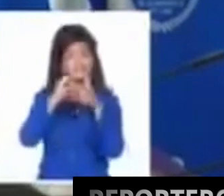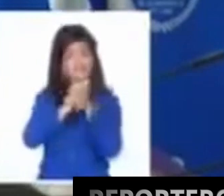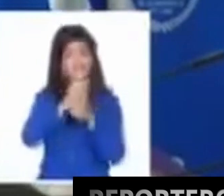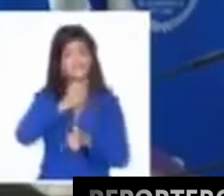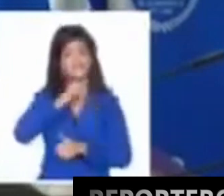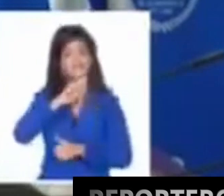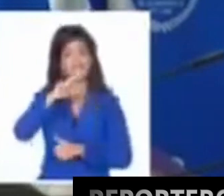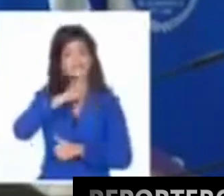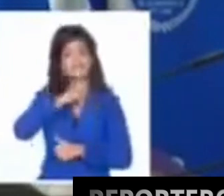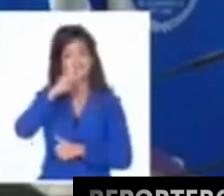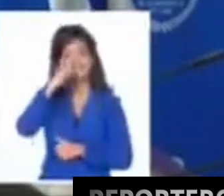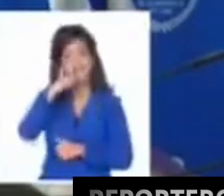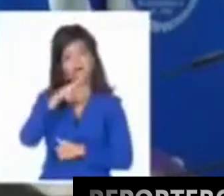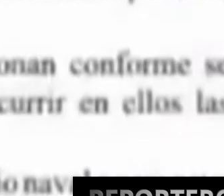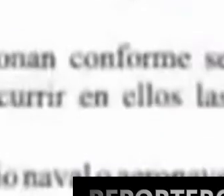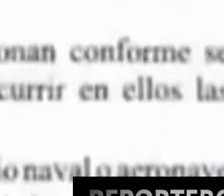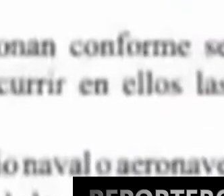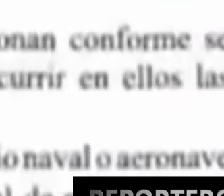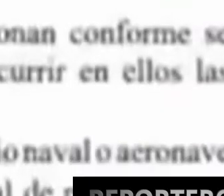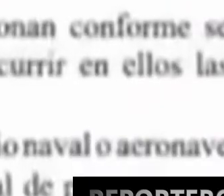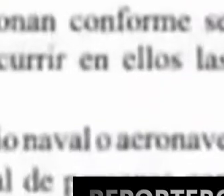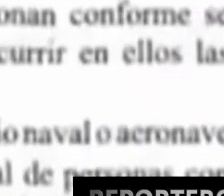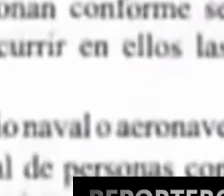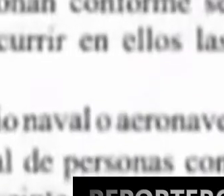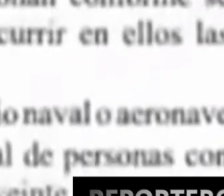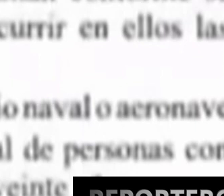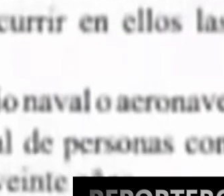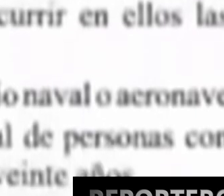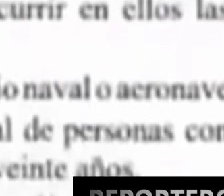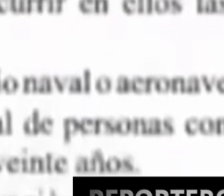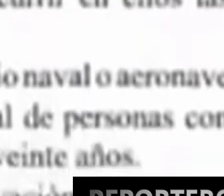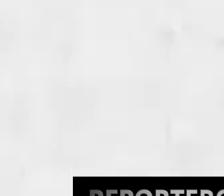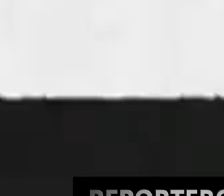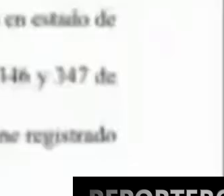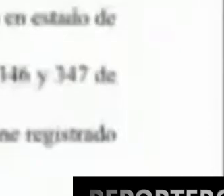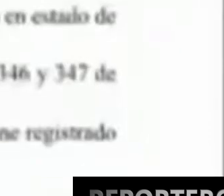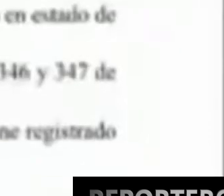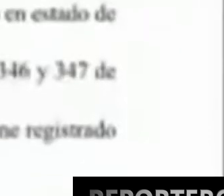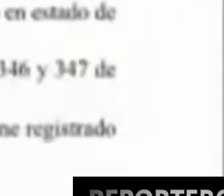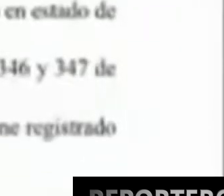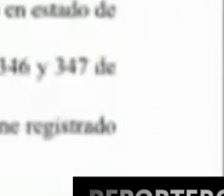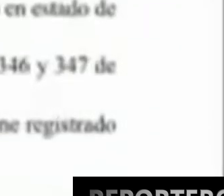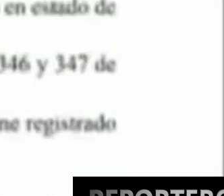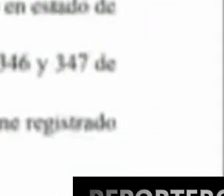para el que se alista en la fuerza militar. Ciertamente se ha evaluado tráfico, trata de personas,